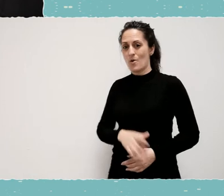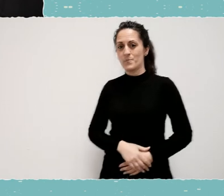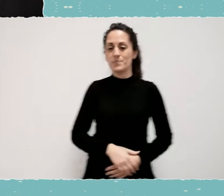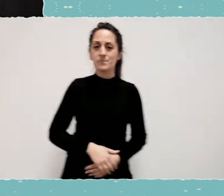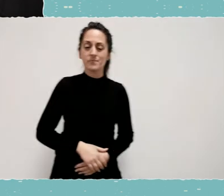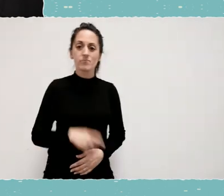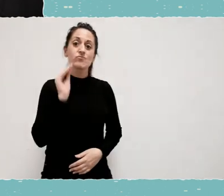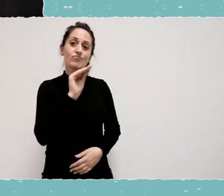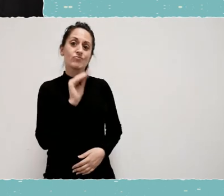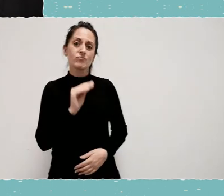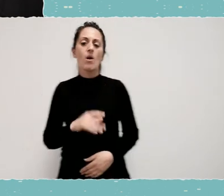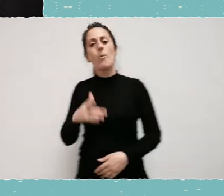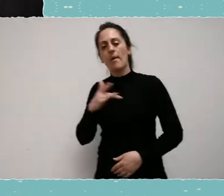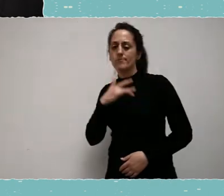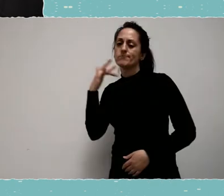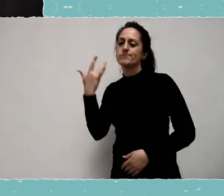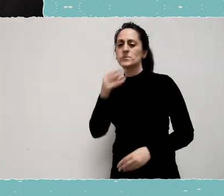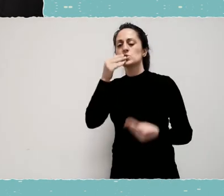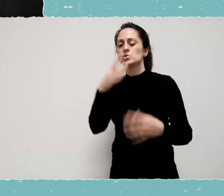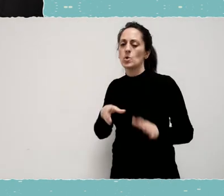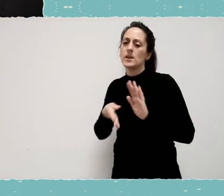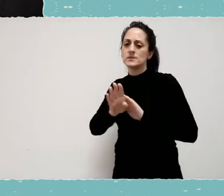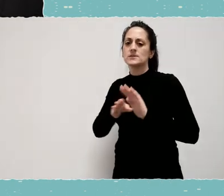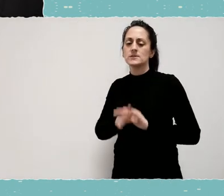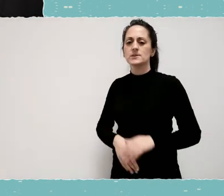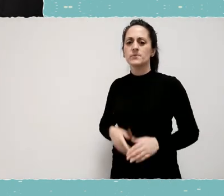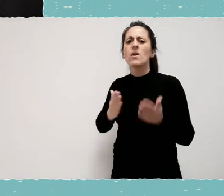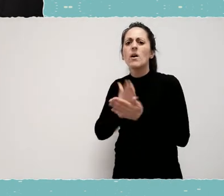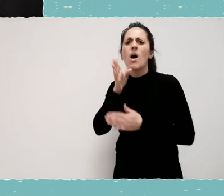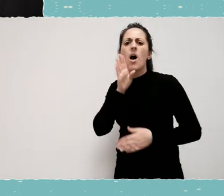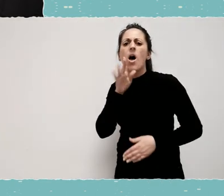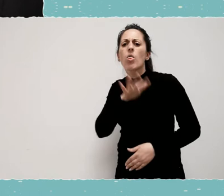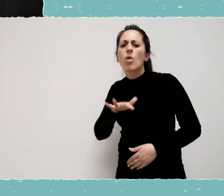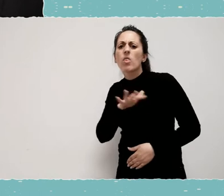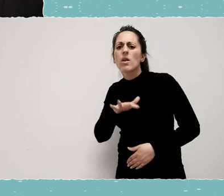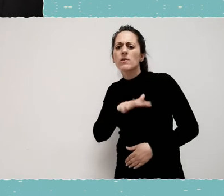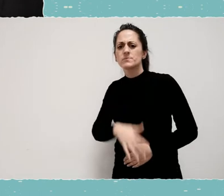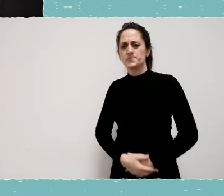rascalopeto. Massimino. Mas seremos generosos e contaremos lo resto. ¿Onde estábamos?